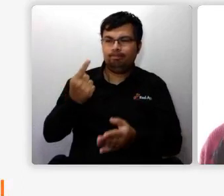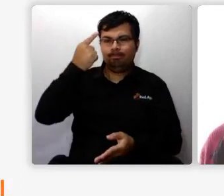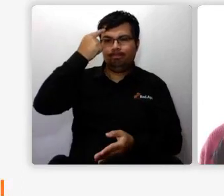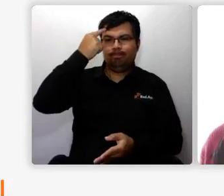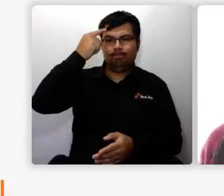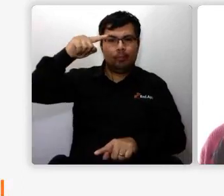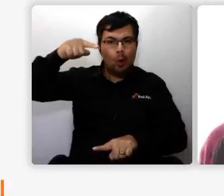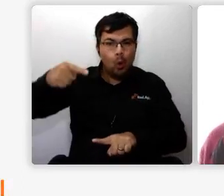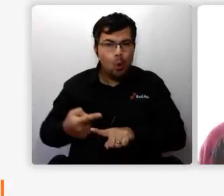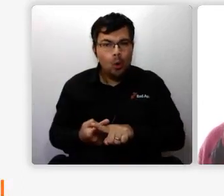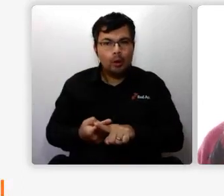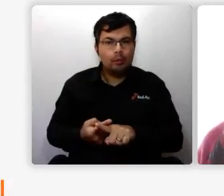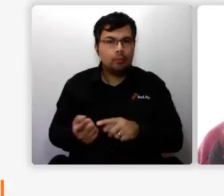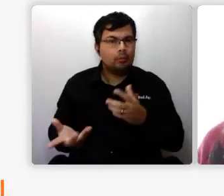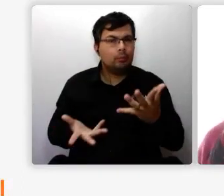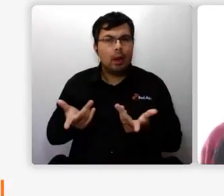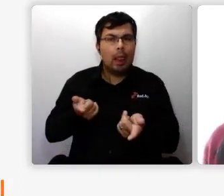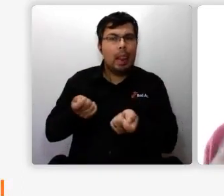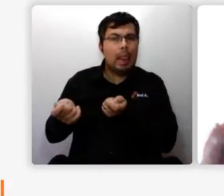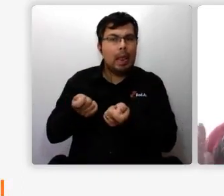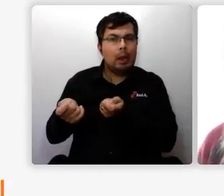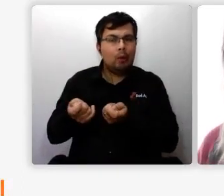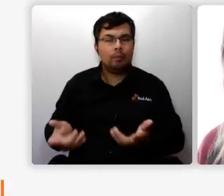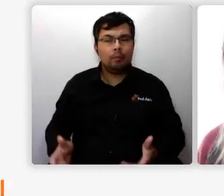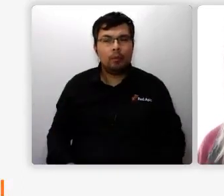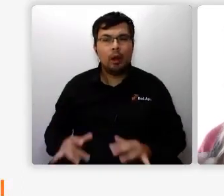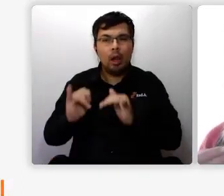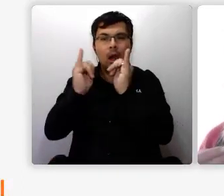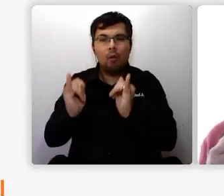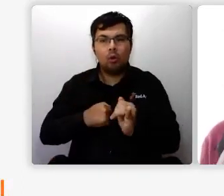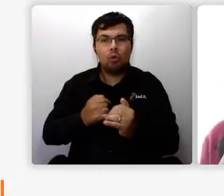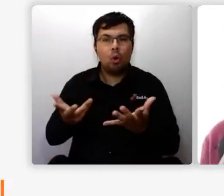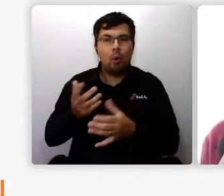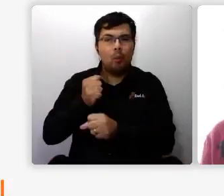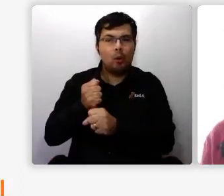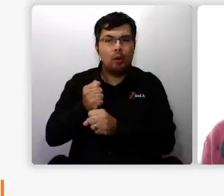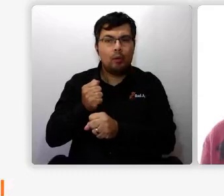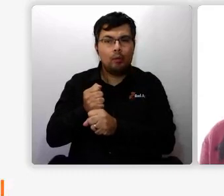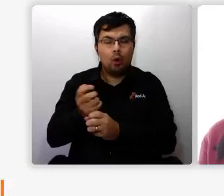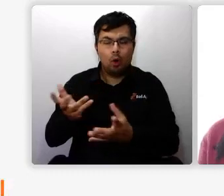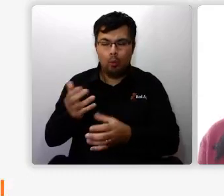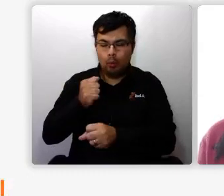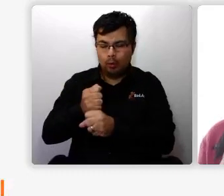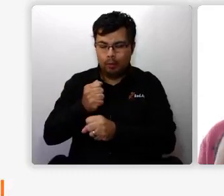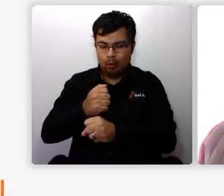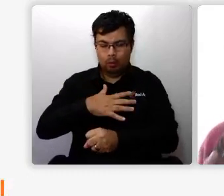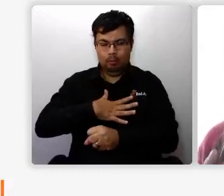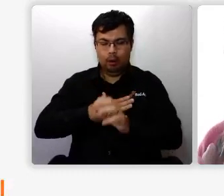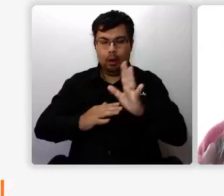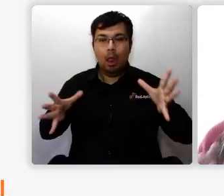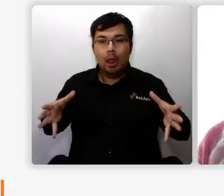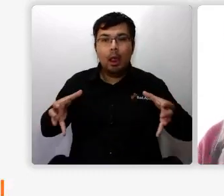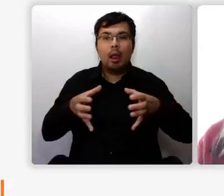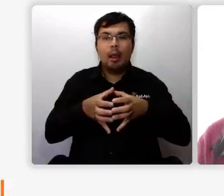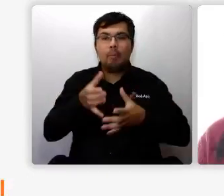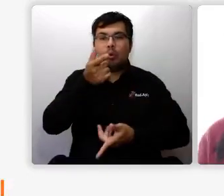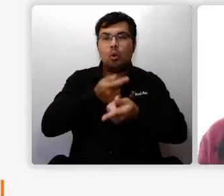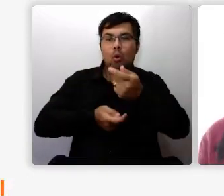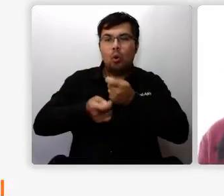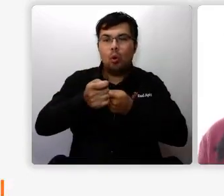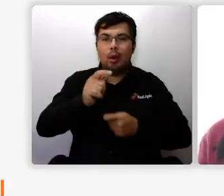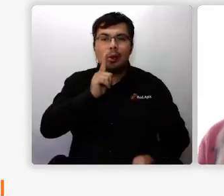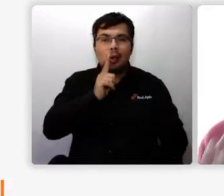completamente el negocio, la forma en cómo trabajo, la forma en cómo trabajo con mi equipo, cómo vendo, a quién